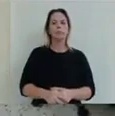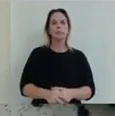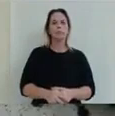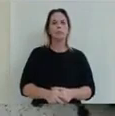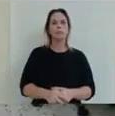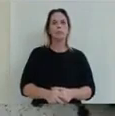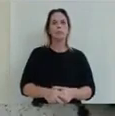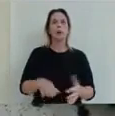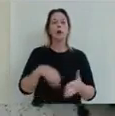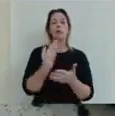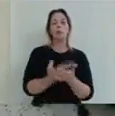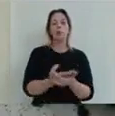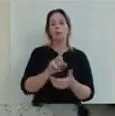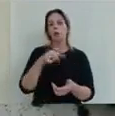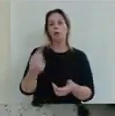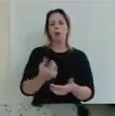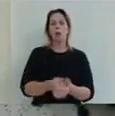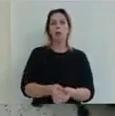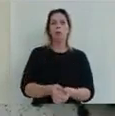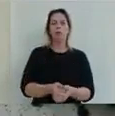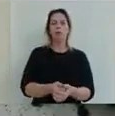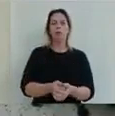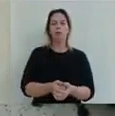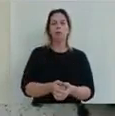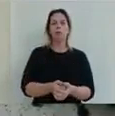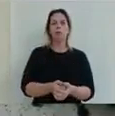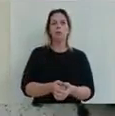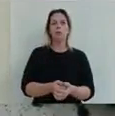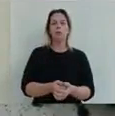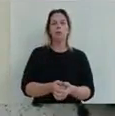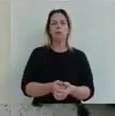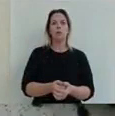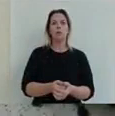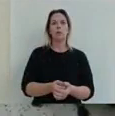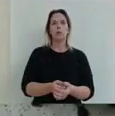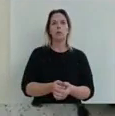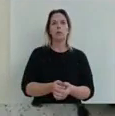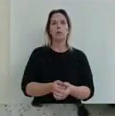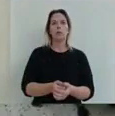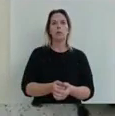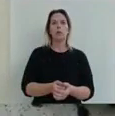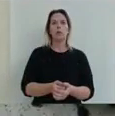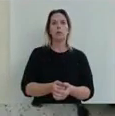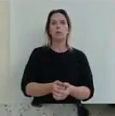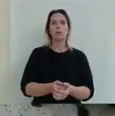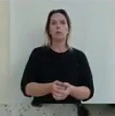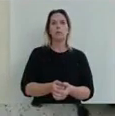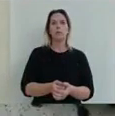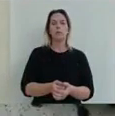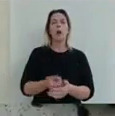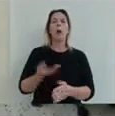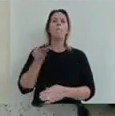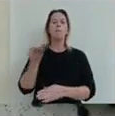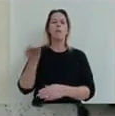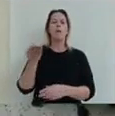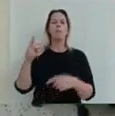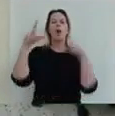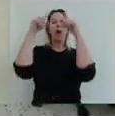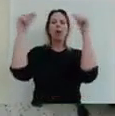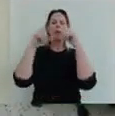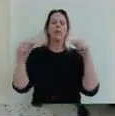Nota de la señora María Fernanda Rodríguez. María Fernanda Rodríguez Valenzuela solicitándose pinte una estrella amarilla en Avenida Dito Mazo y